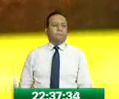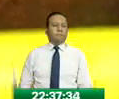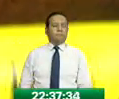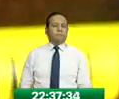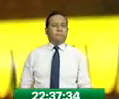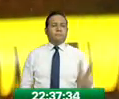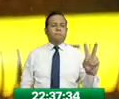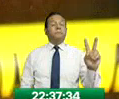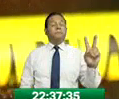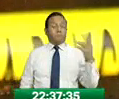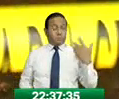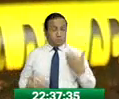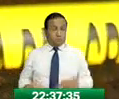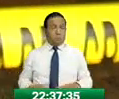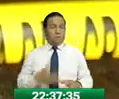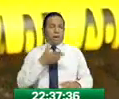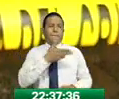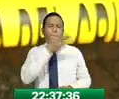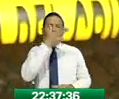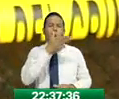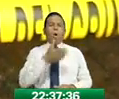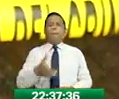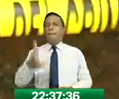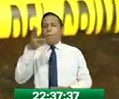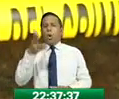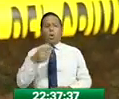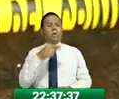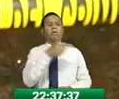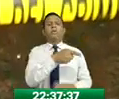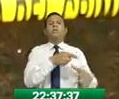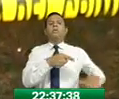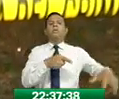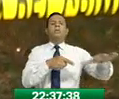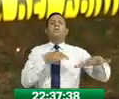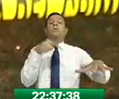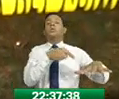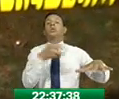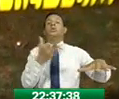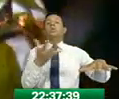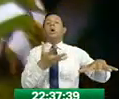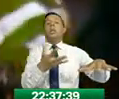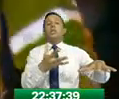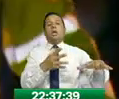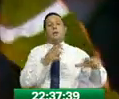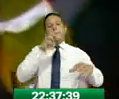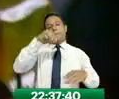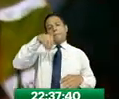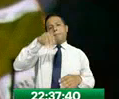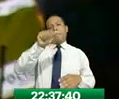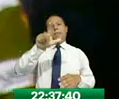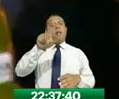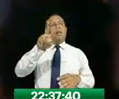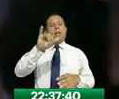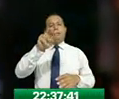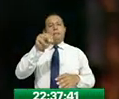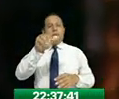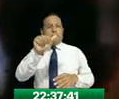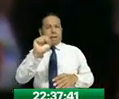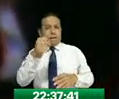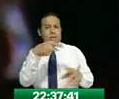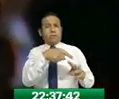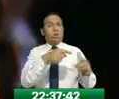Uno de los crímenes se produjo en la cooperativa Comando Sur, en el sector de las Malvinas. Allí, un joven